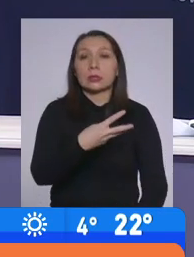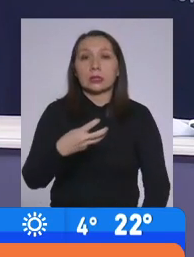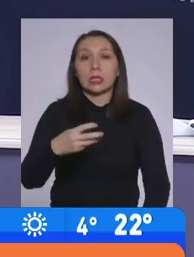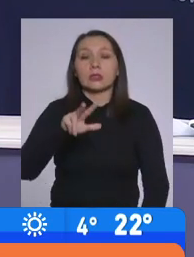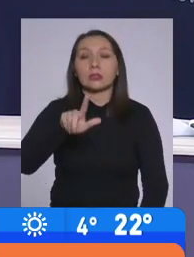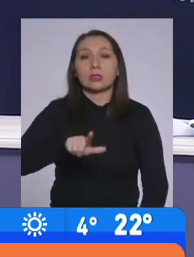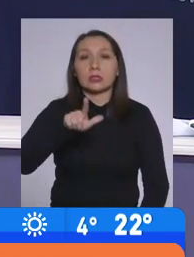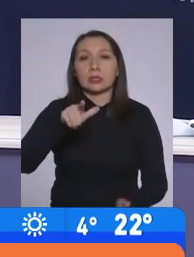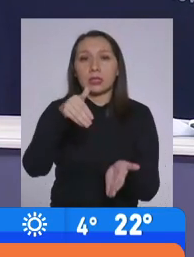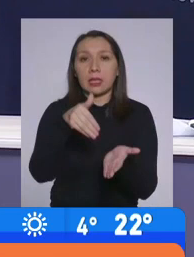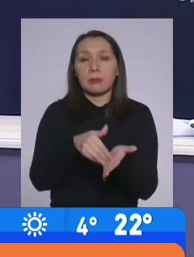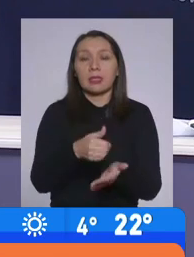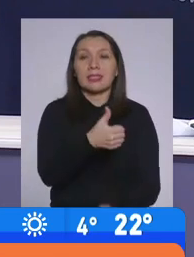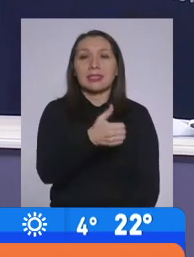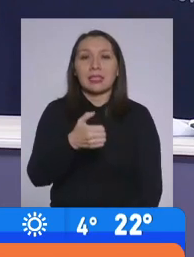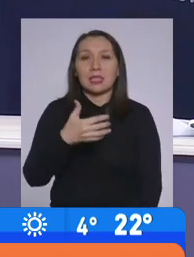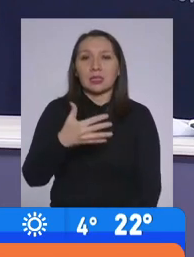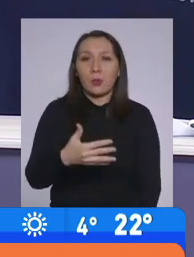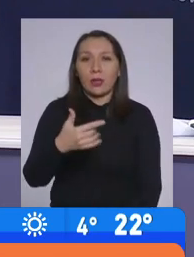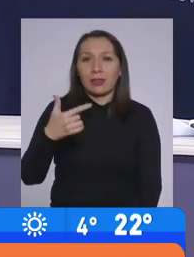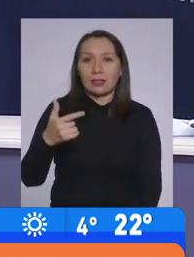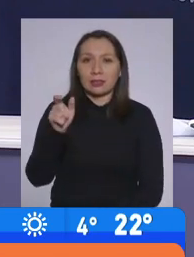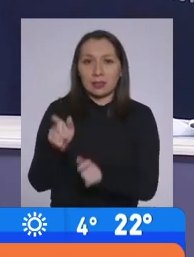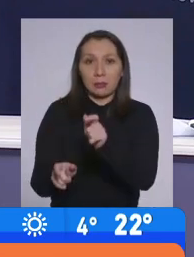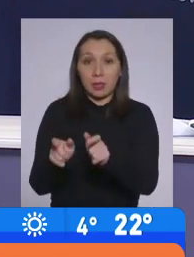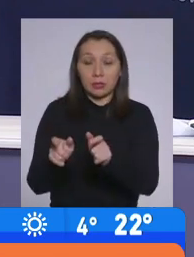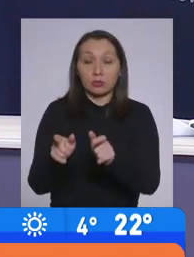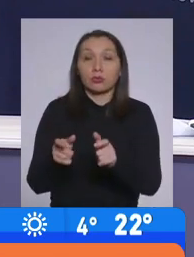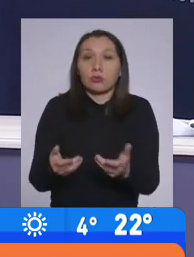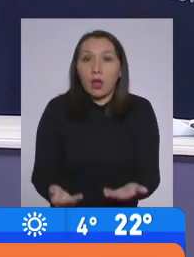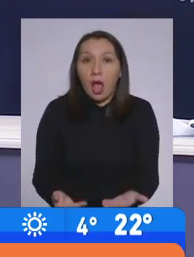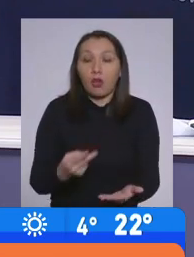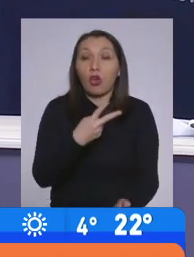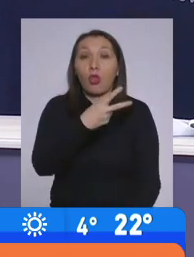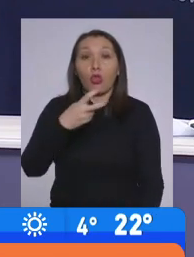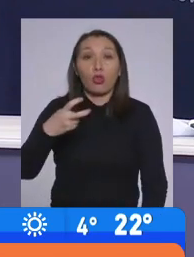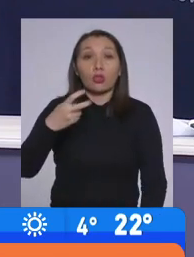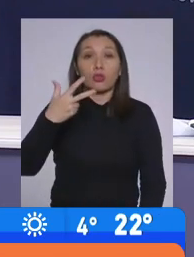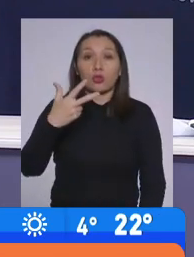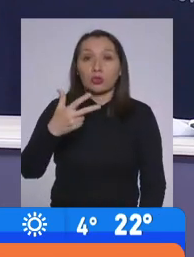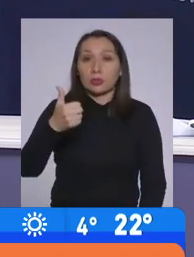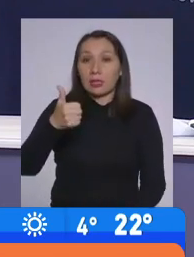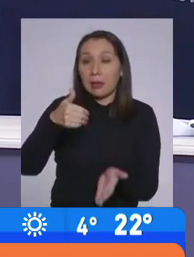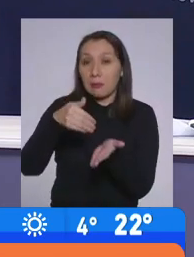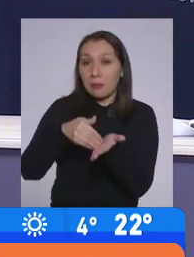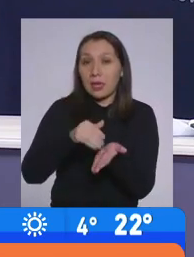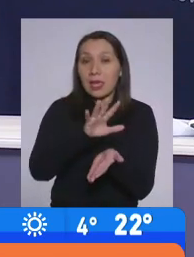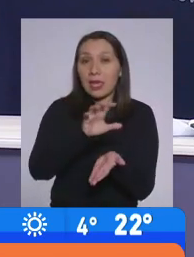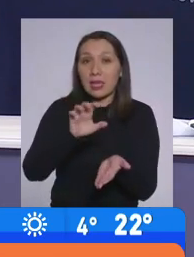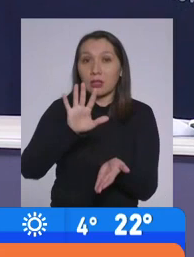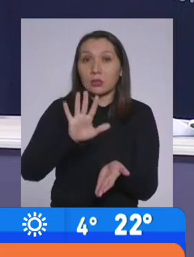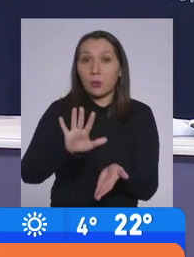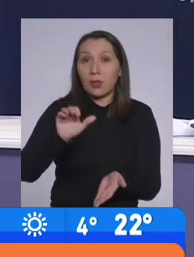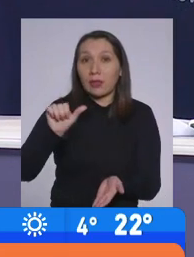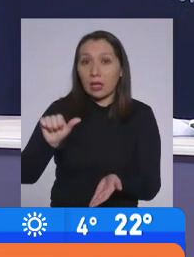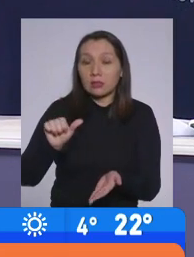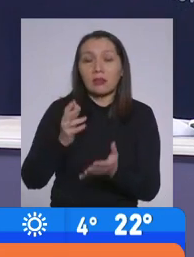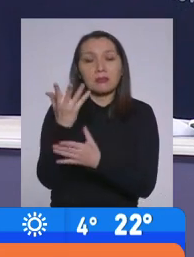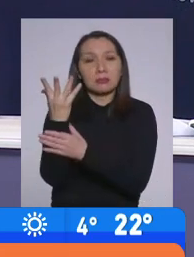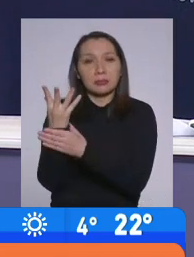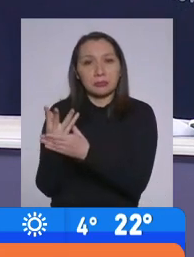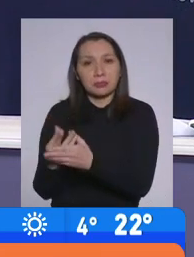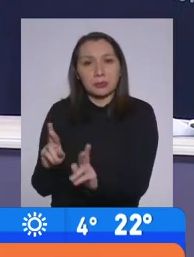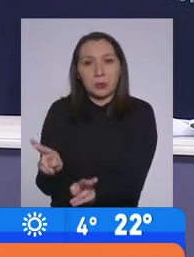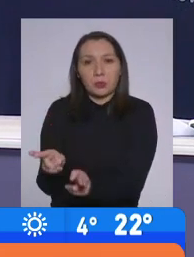317 mil 657 de los cuales 286 mil 556 ya